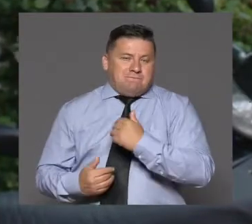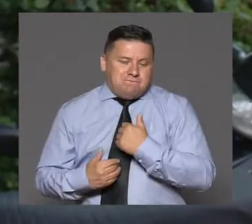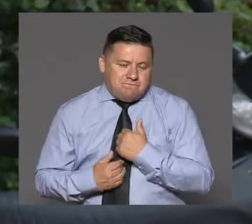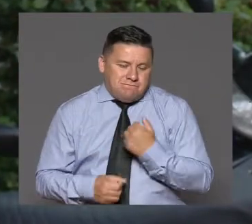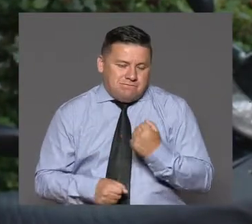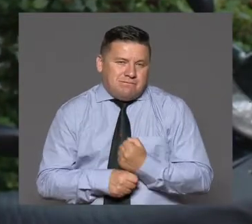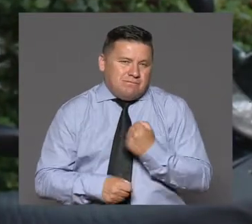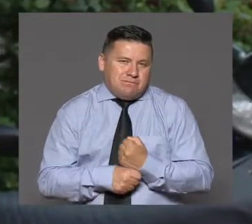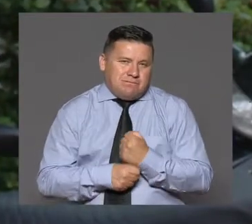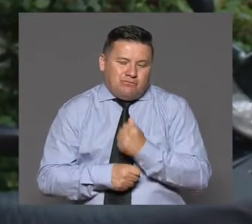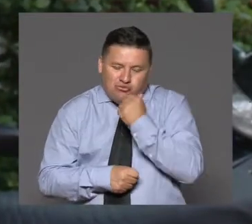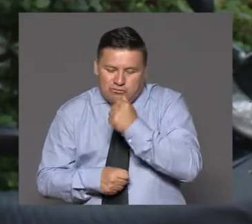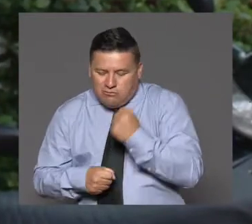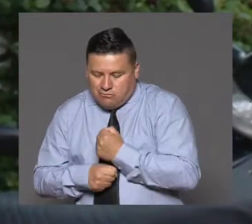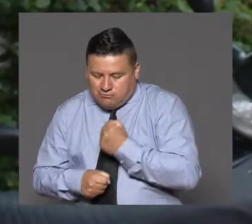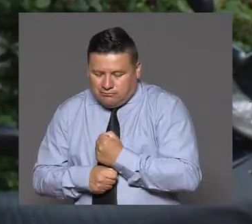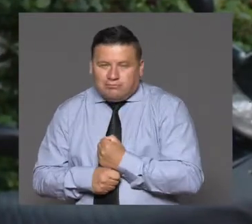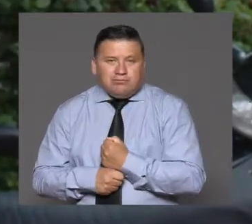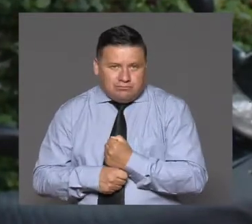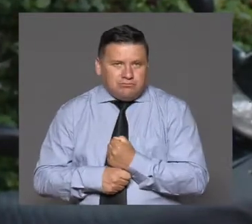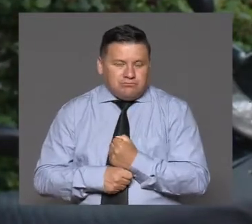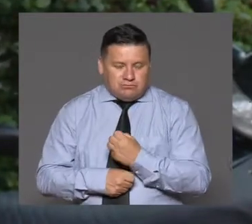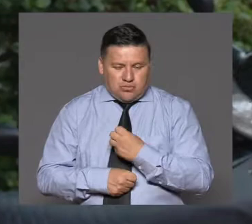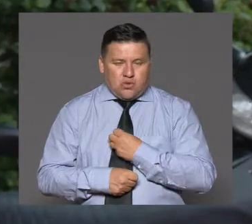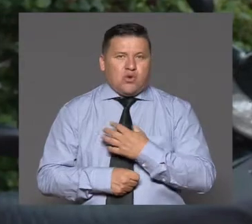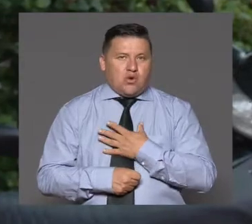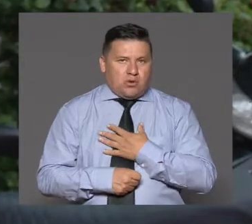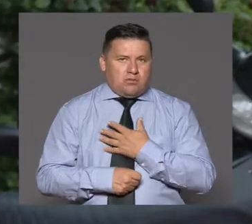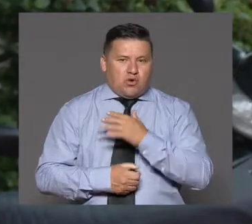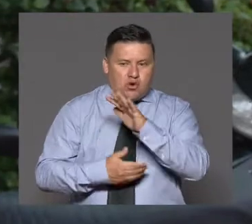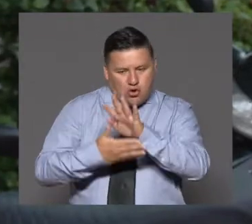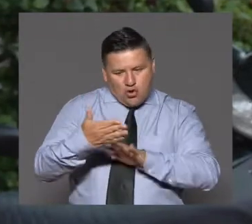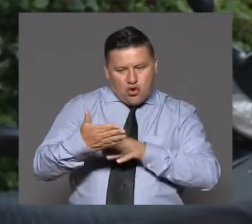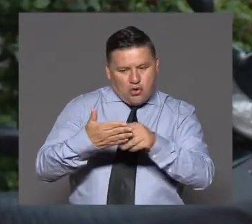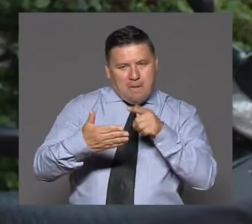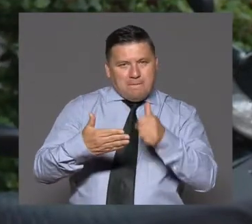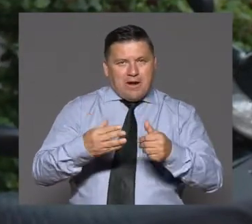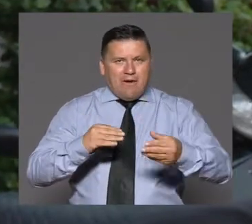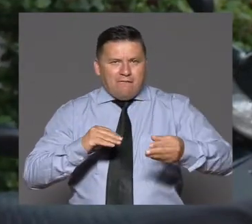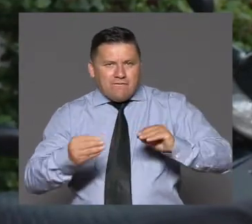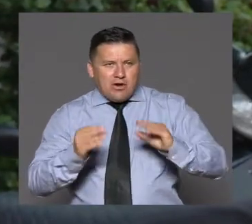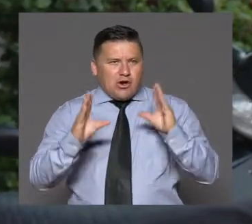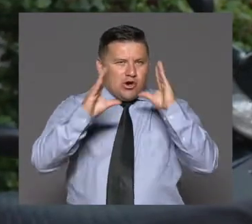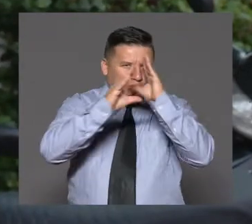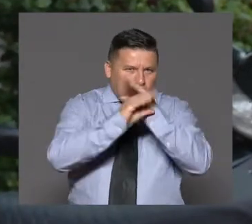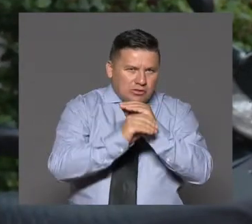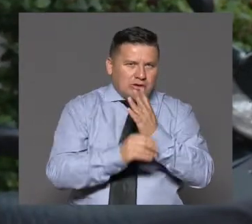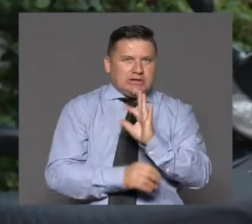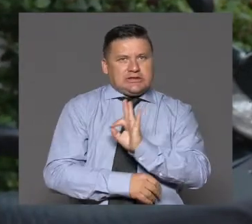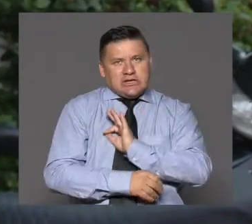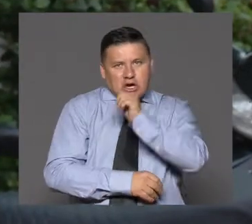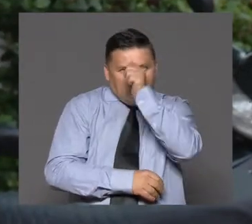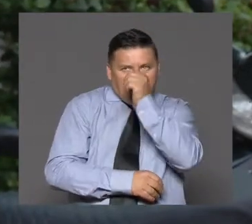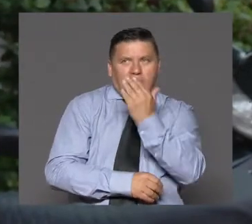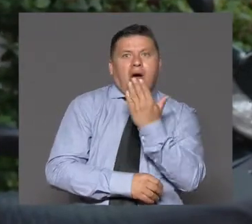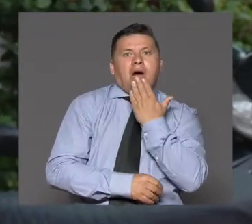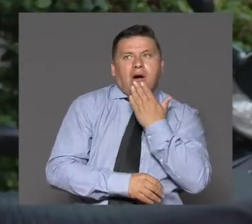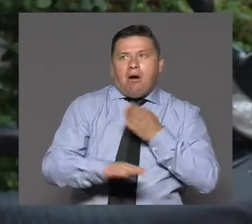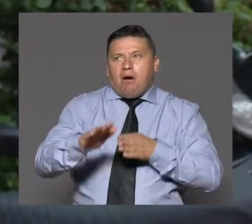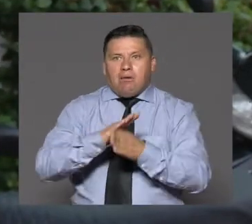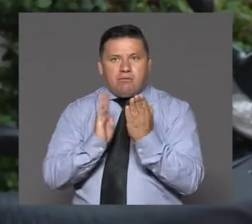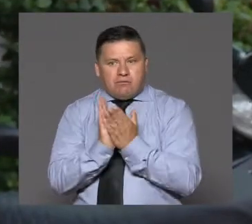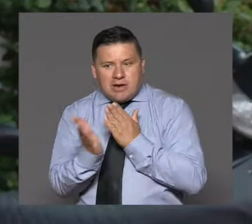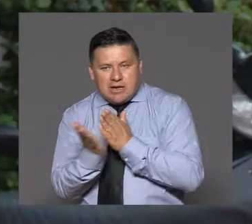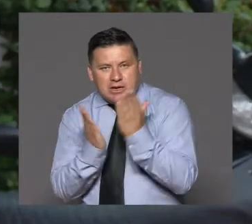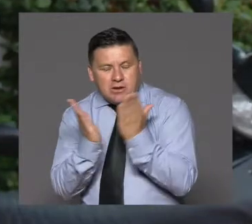que trabajamos todos los días, tuviésemos la oportunidad de tener un horario flexible, que es en la noche, que es los fines de semana, para poder sacar